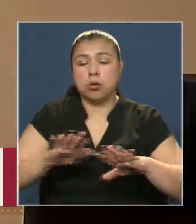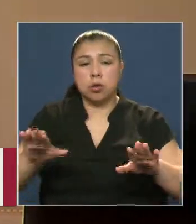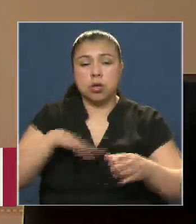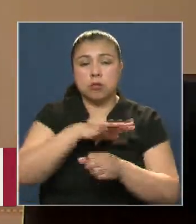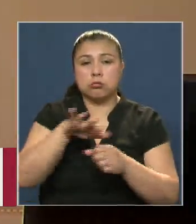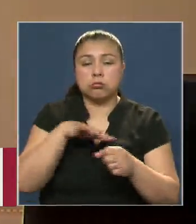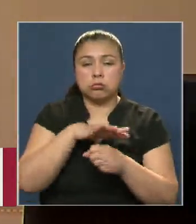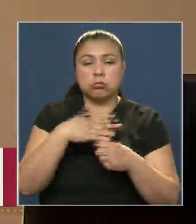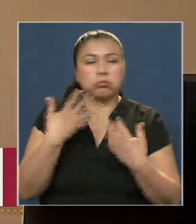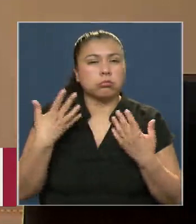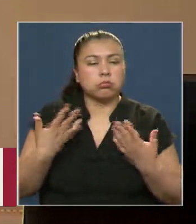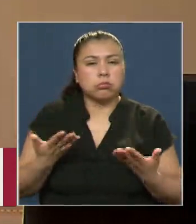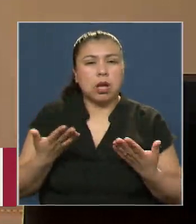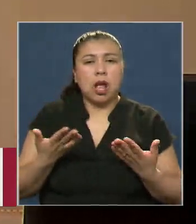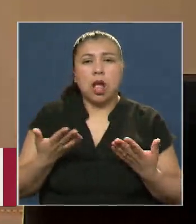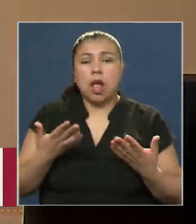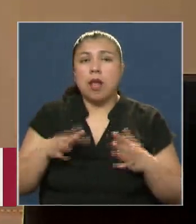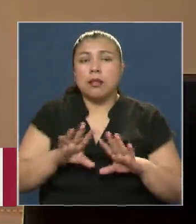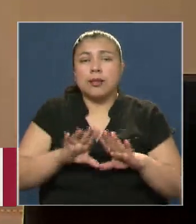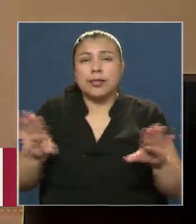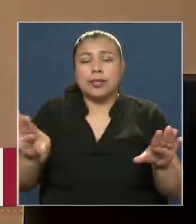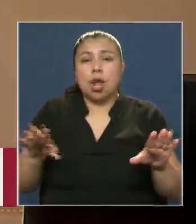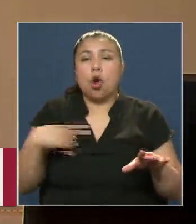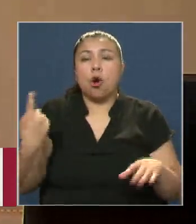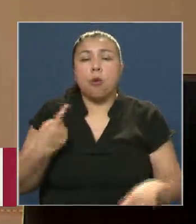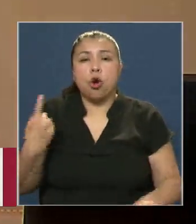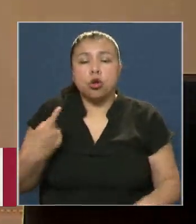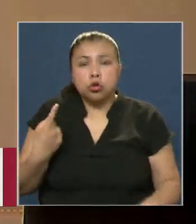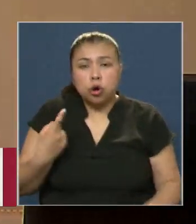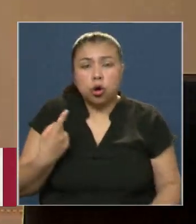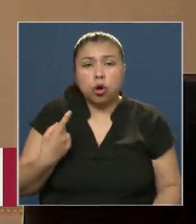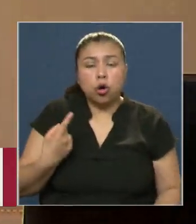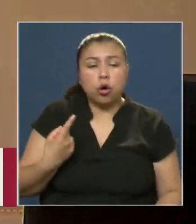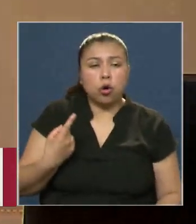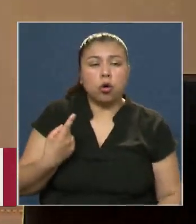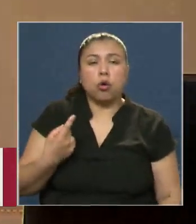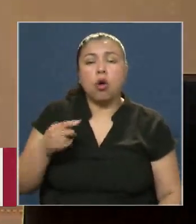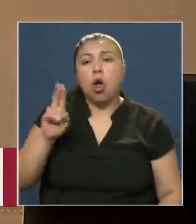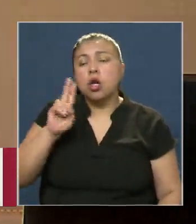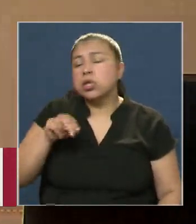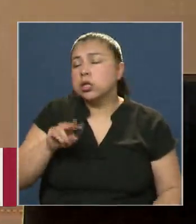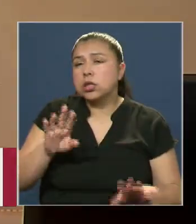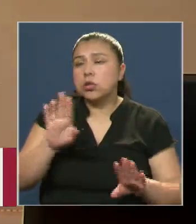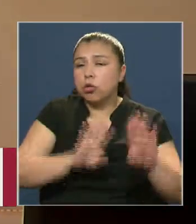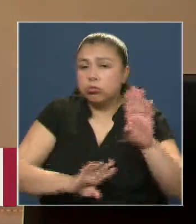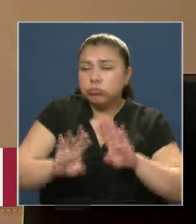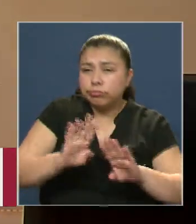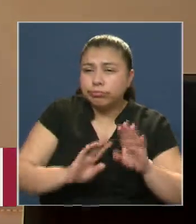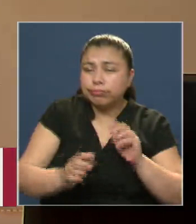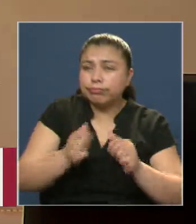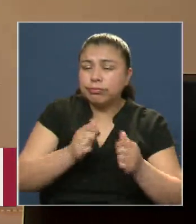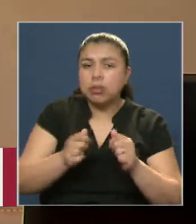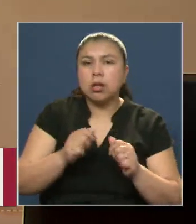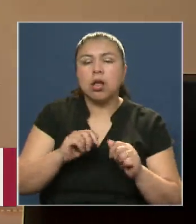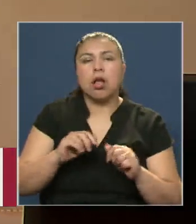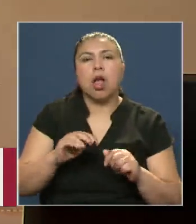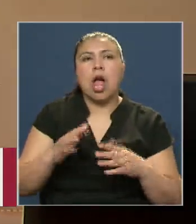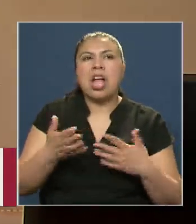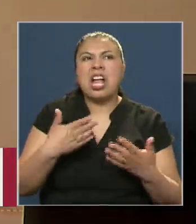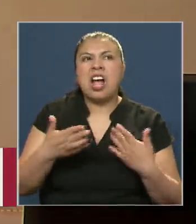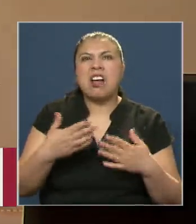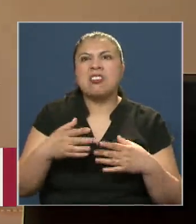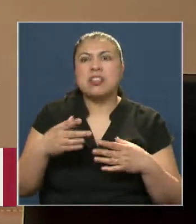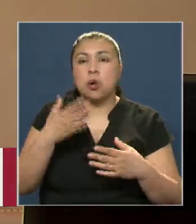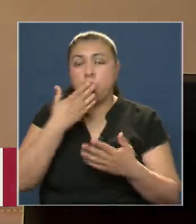sienten absolutamente desprotegidos, sienten que a la vez, que primeramente quizás no fue muy bueno salir de la situación de